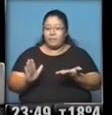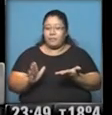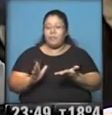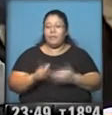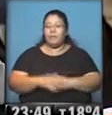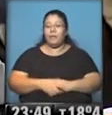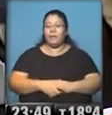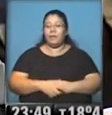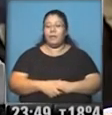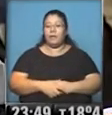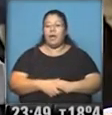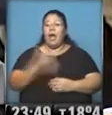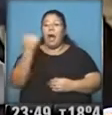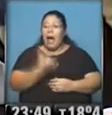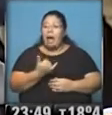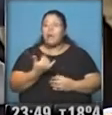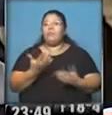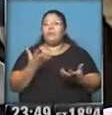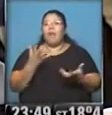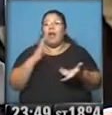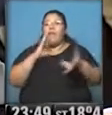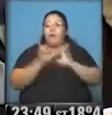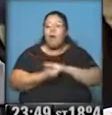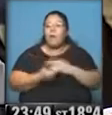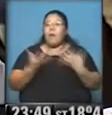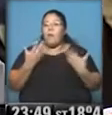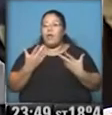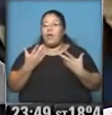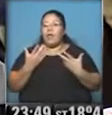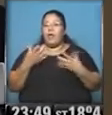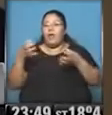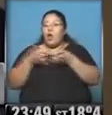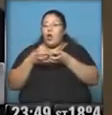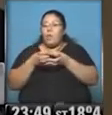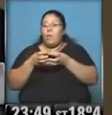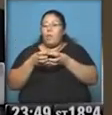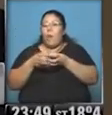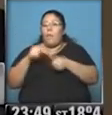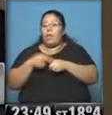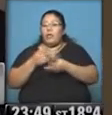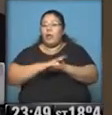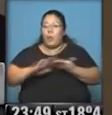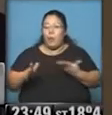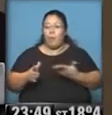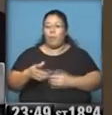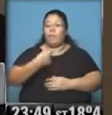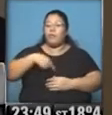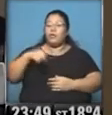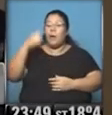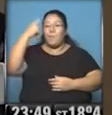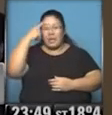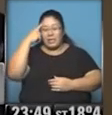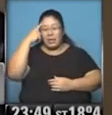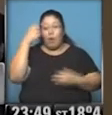minoría. Hay un gran espacio para construir una fuerza alternativa. Lamentablemente nosotros somos muy críticos de cómo ha venido actuando la